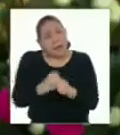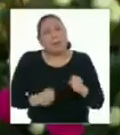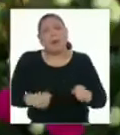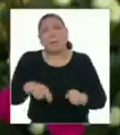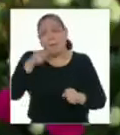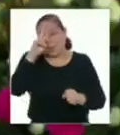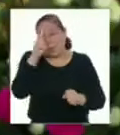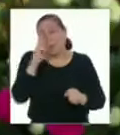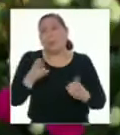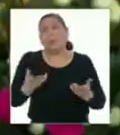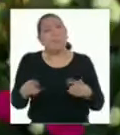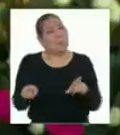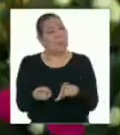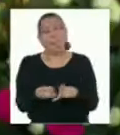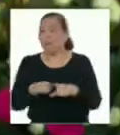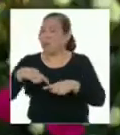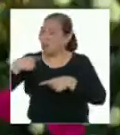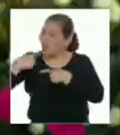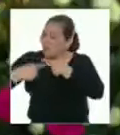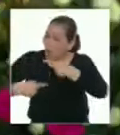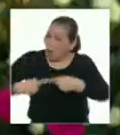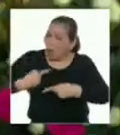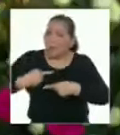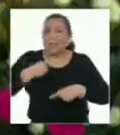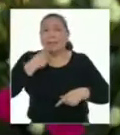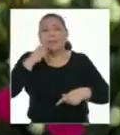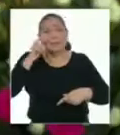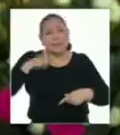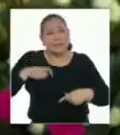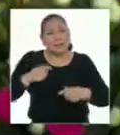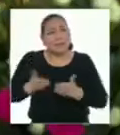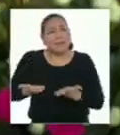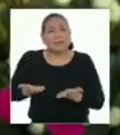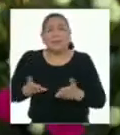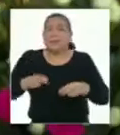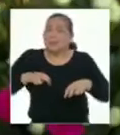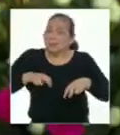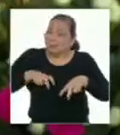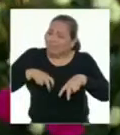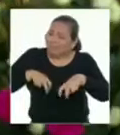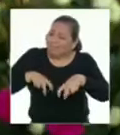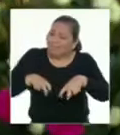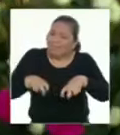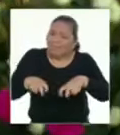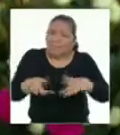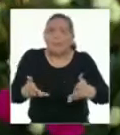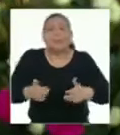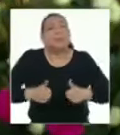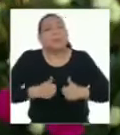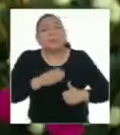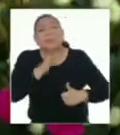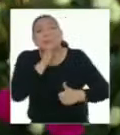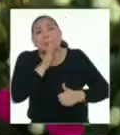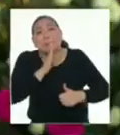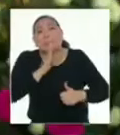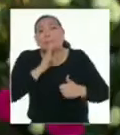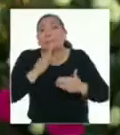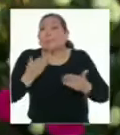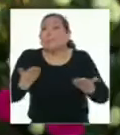nuestro pueblo también, que diariamente tiene necesidad, camina por las calles y trata de vivir